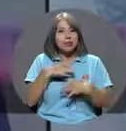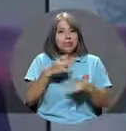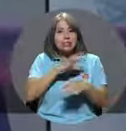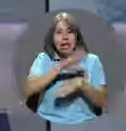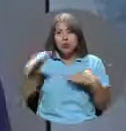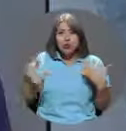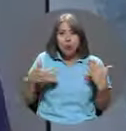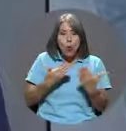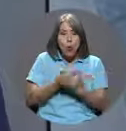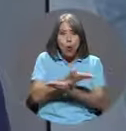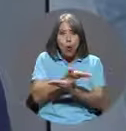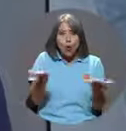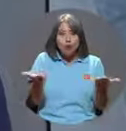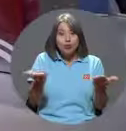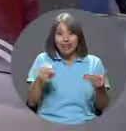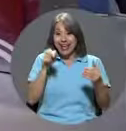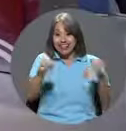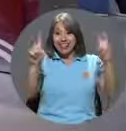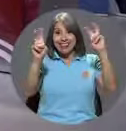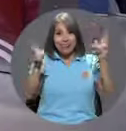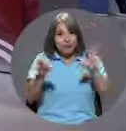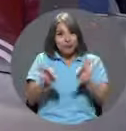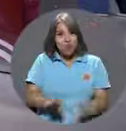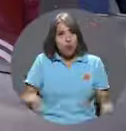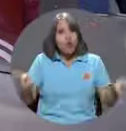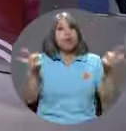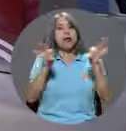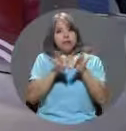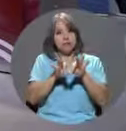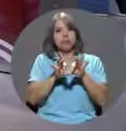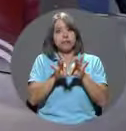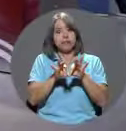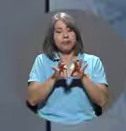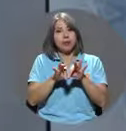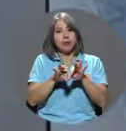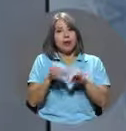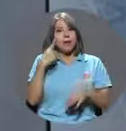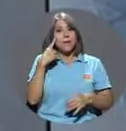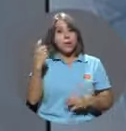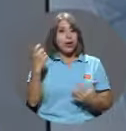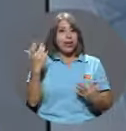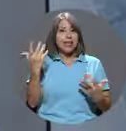nos interesa a todos y todas en tanto. Este tema es muy importante porque